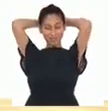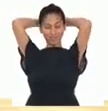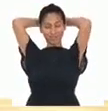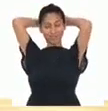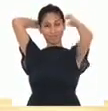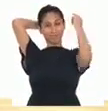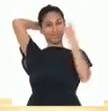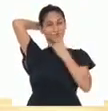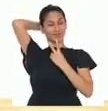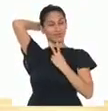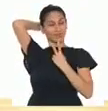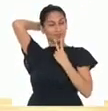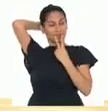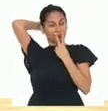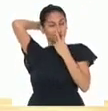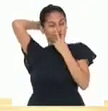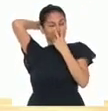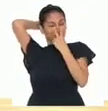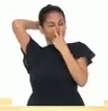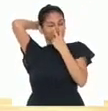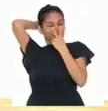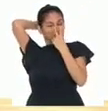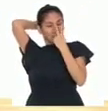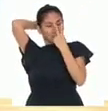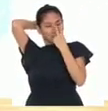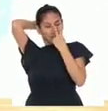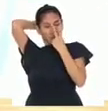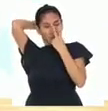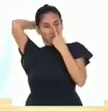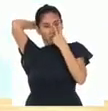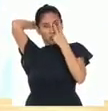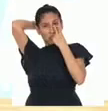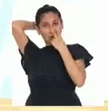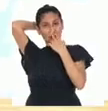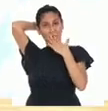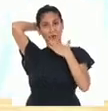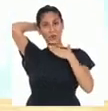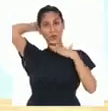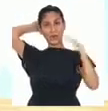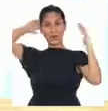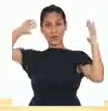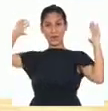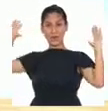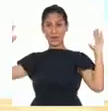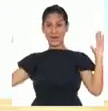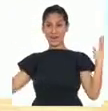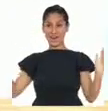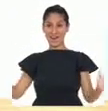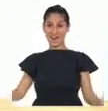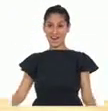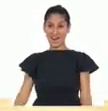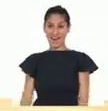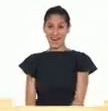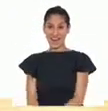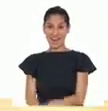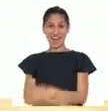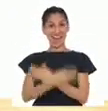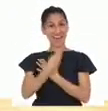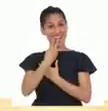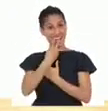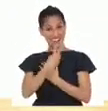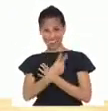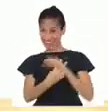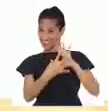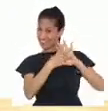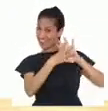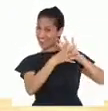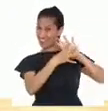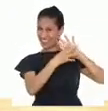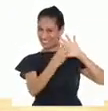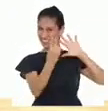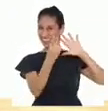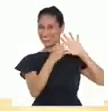eso es. Exhalo por la boca, abriendo los brazos, flexiono las rodillas, recojo,